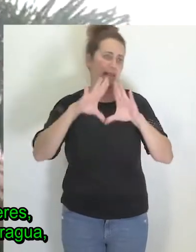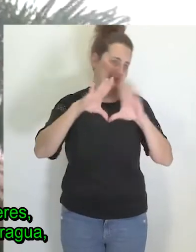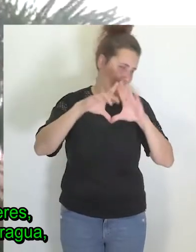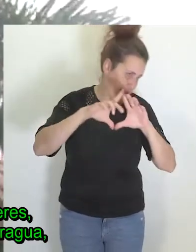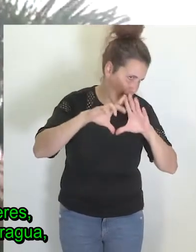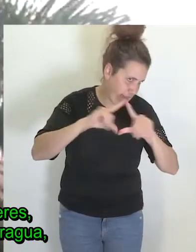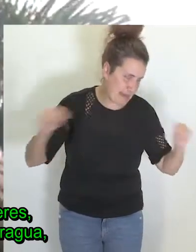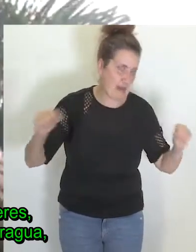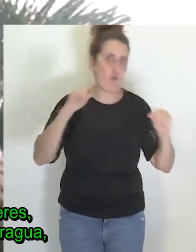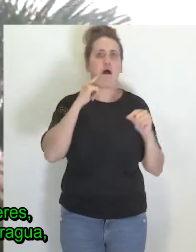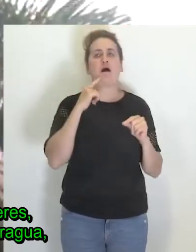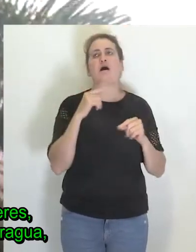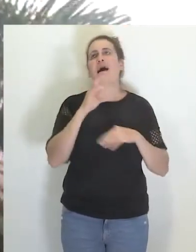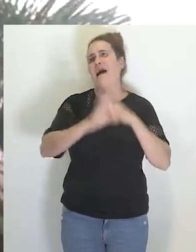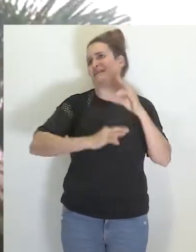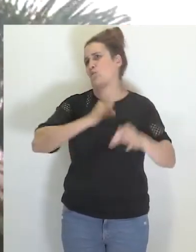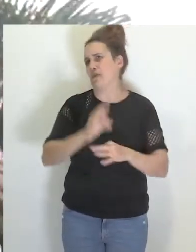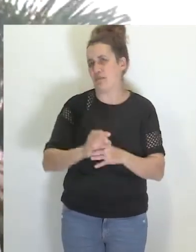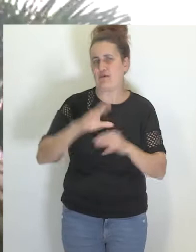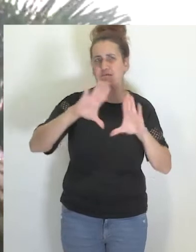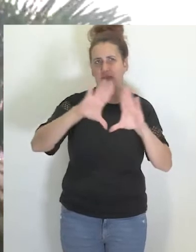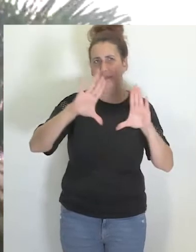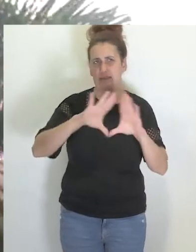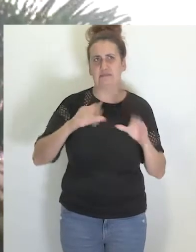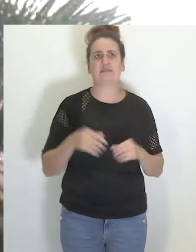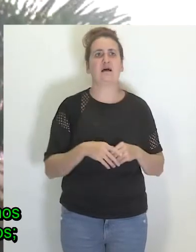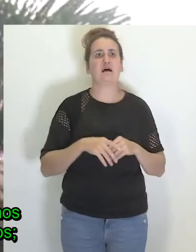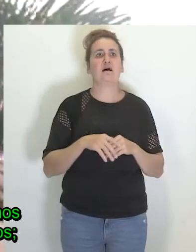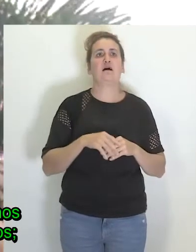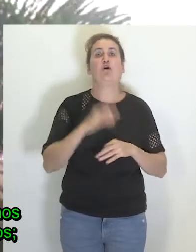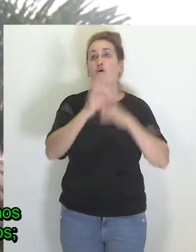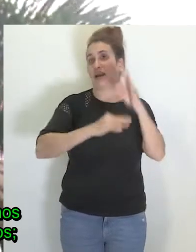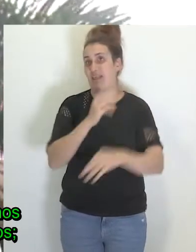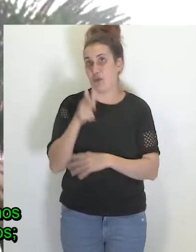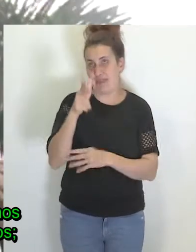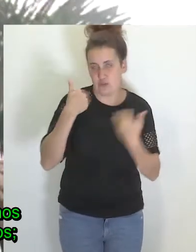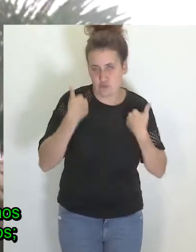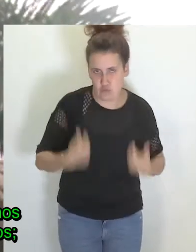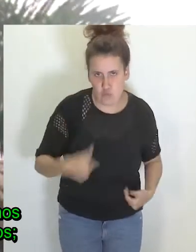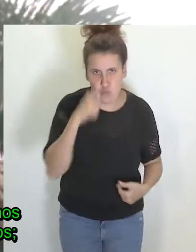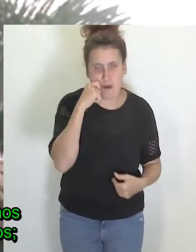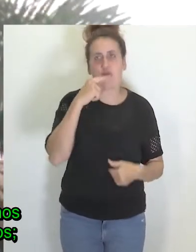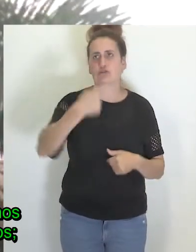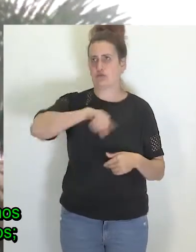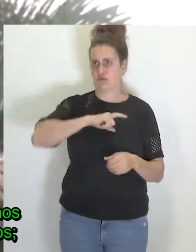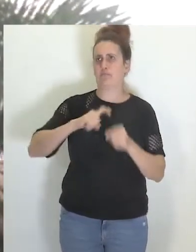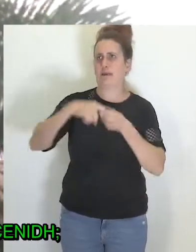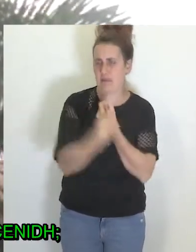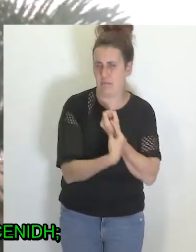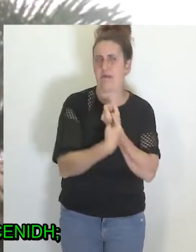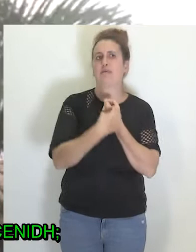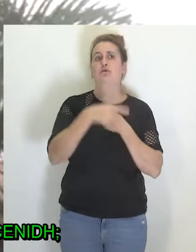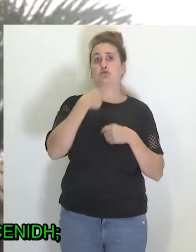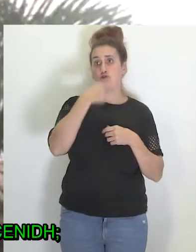de Nicaragua, la Articulación Feminista, las organizaciones de derechos humanos que participábamos, yo en